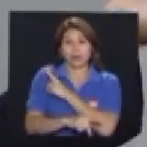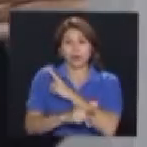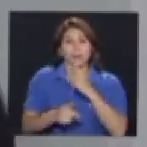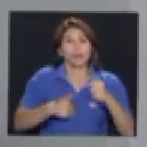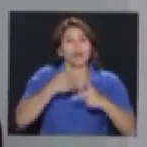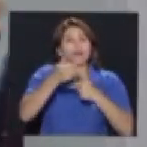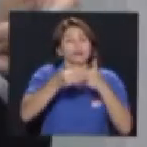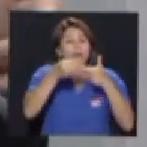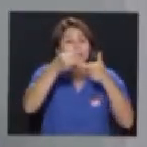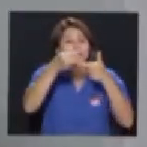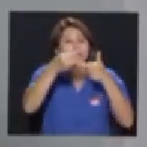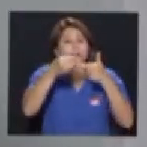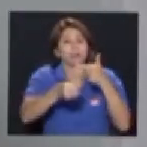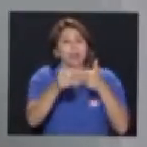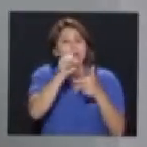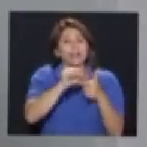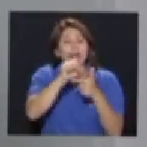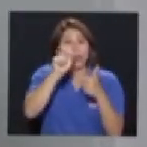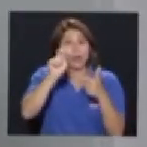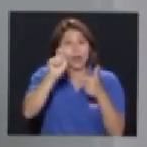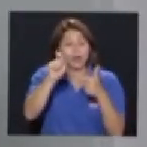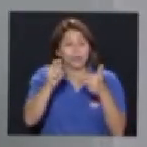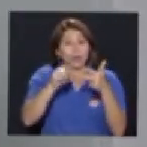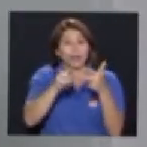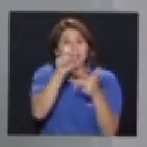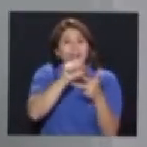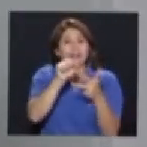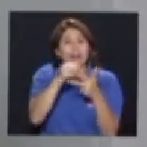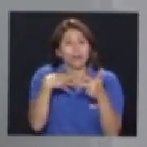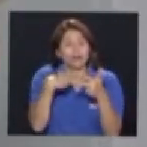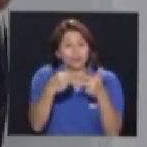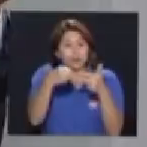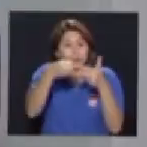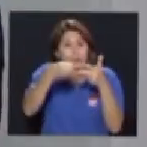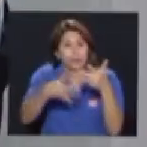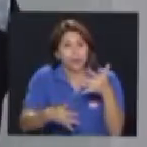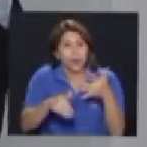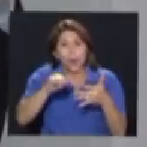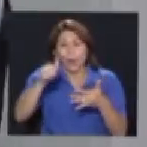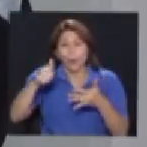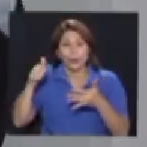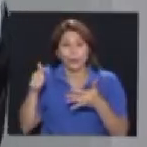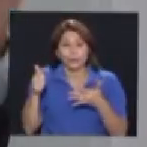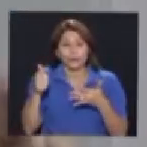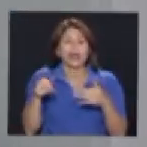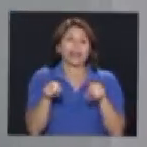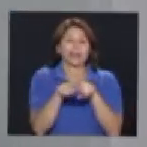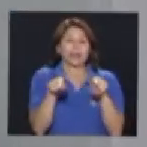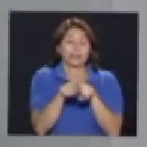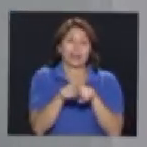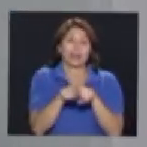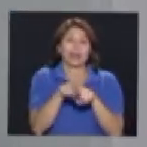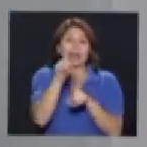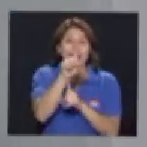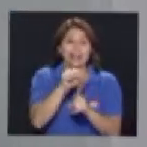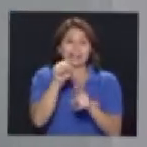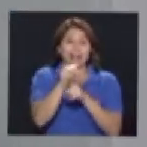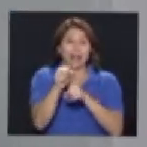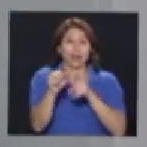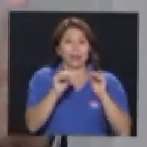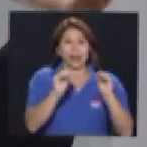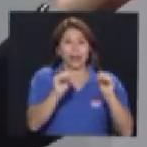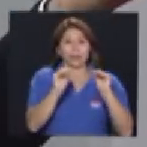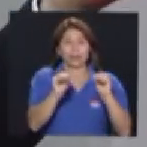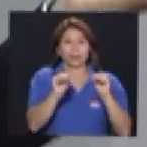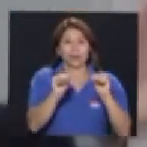tal vez el de la educación es el más, bueno, no, el regional y el de la educación